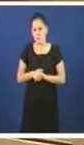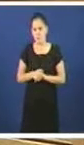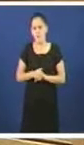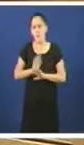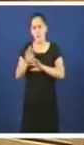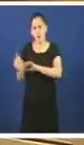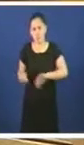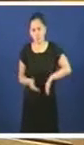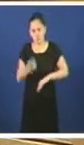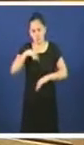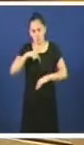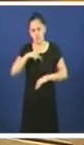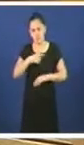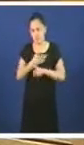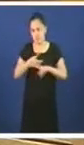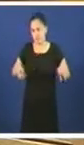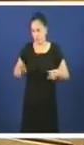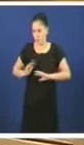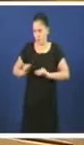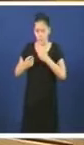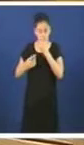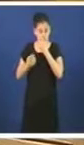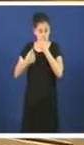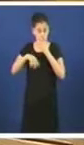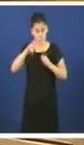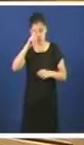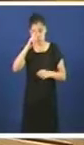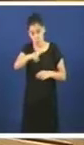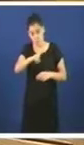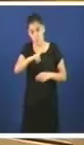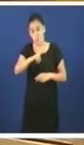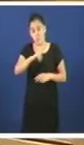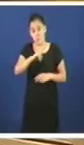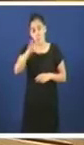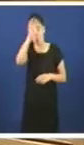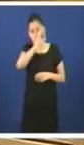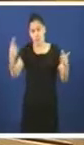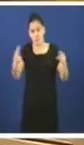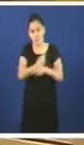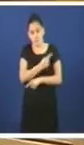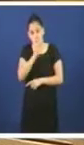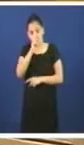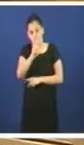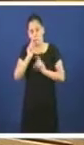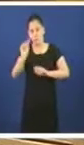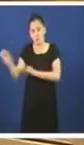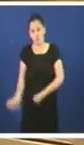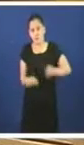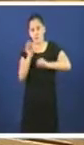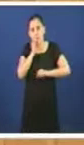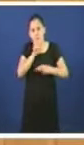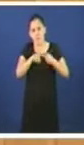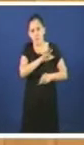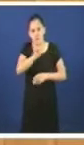ustedes respetamos profundamente a su opinión discordantes respetamos a quienes defienden o galego es decente en galicia